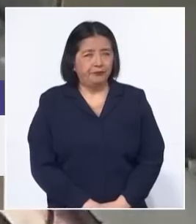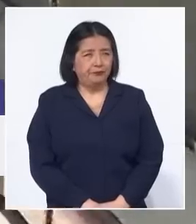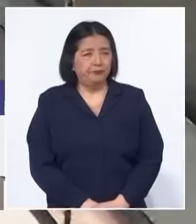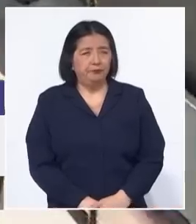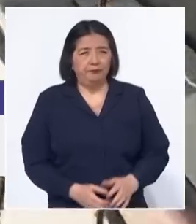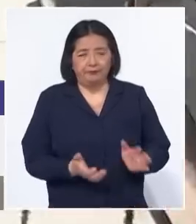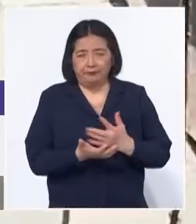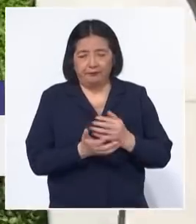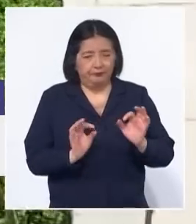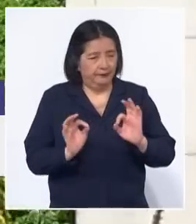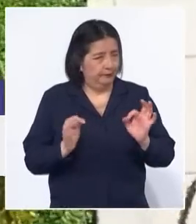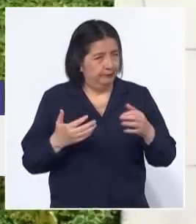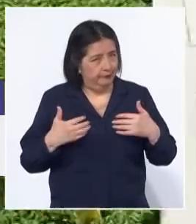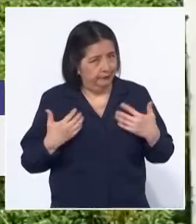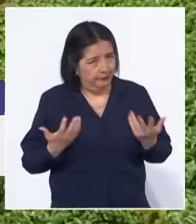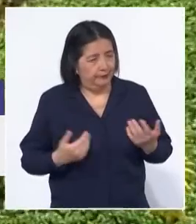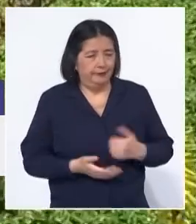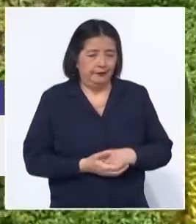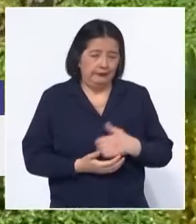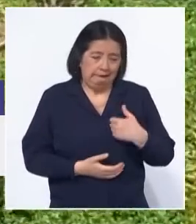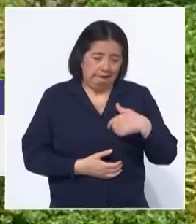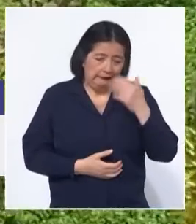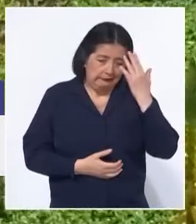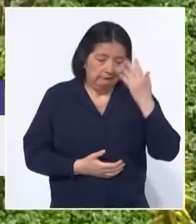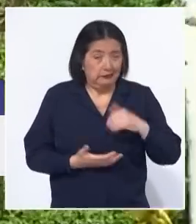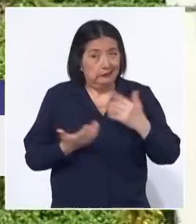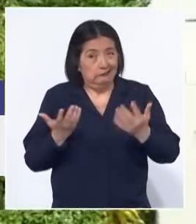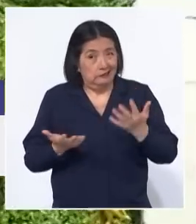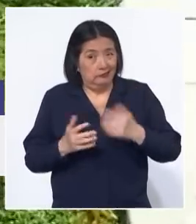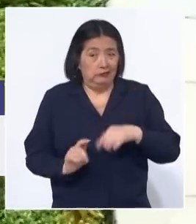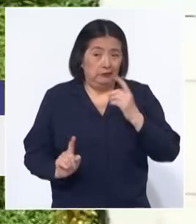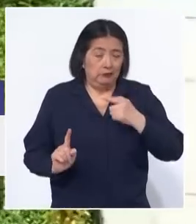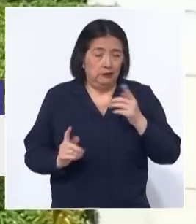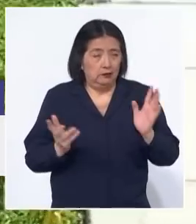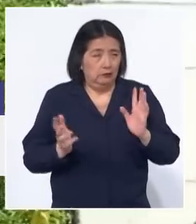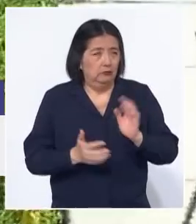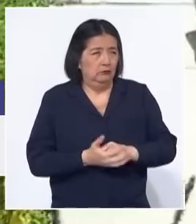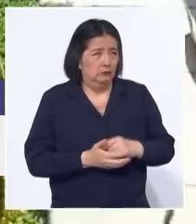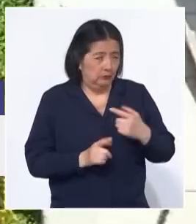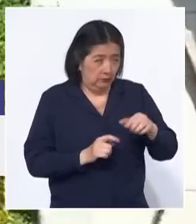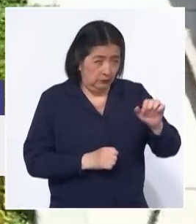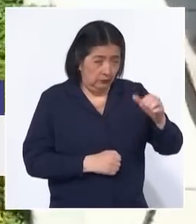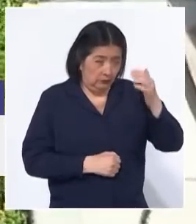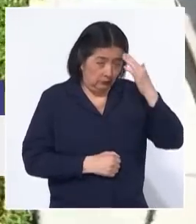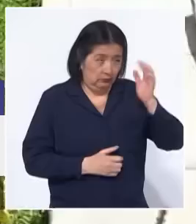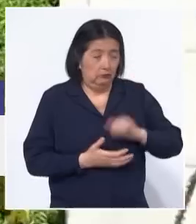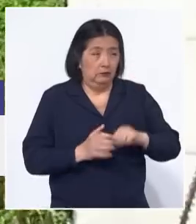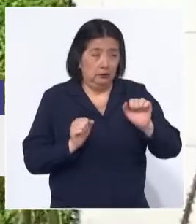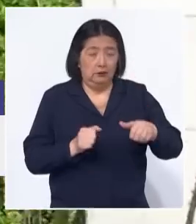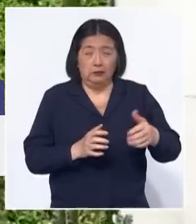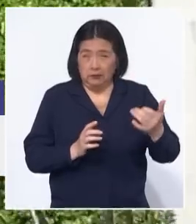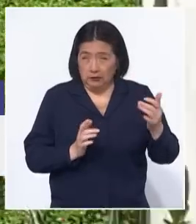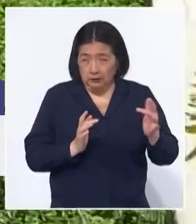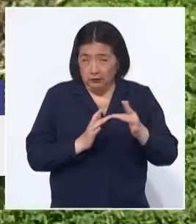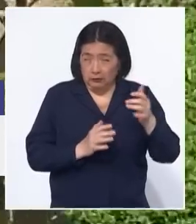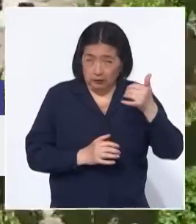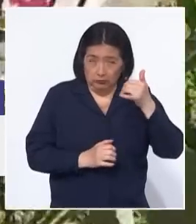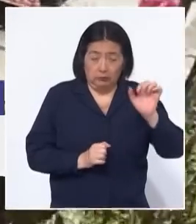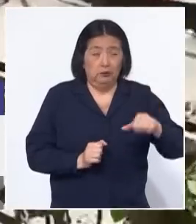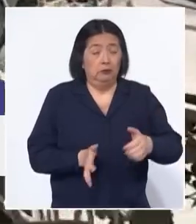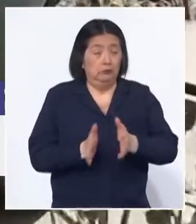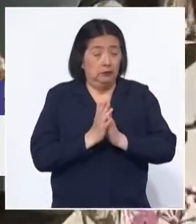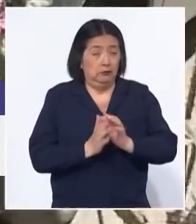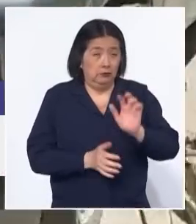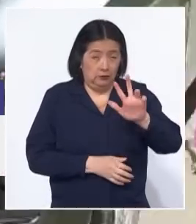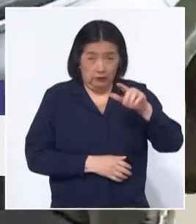No hemos podido corroborar si es que habrían recibido alguna suerte de amenaza, pero lo que sí sabemos es que hay una comunicación que les habrían pedido en